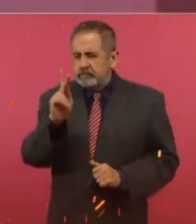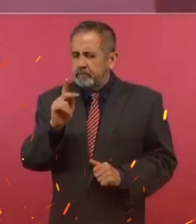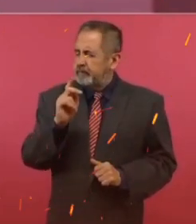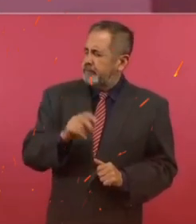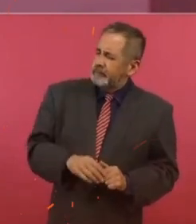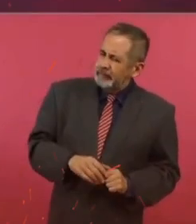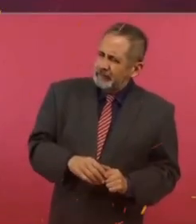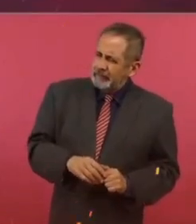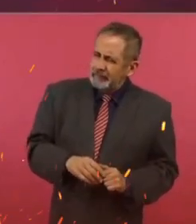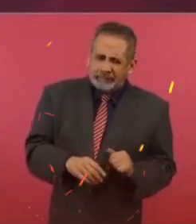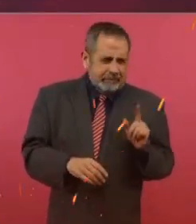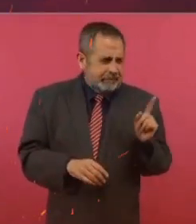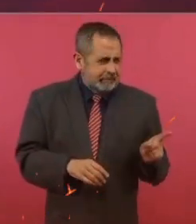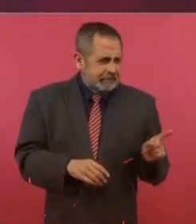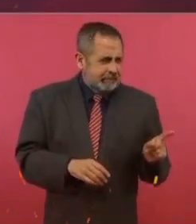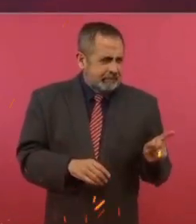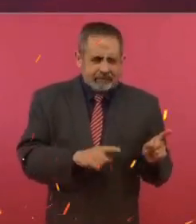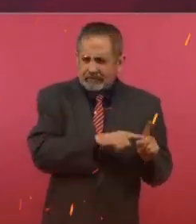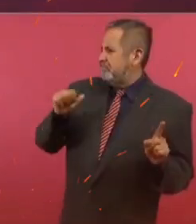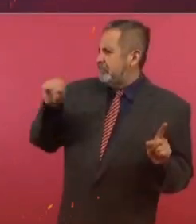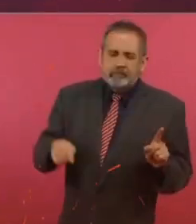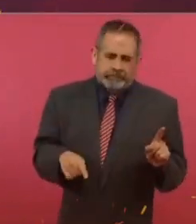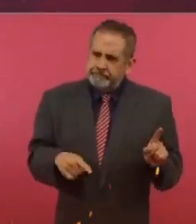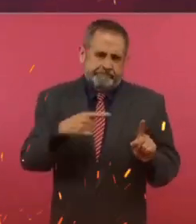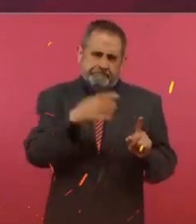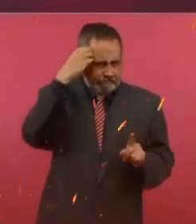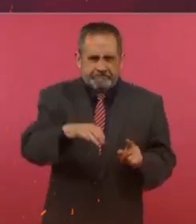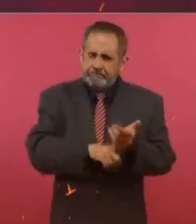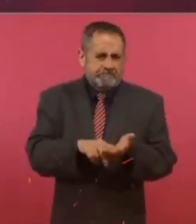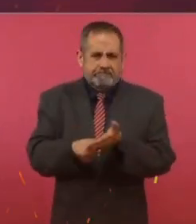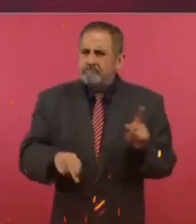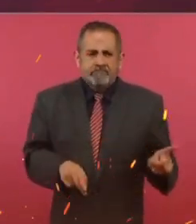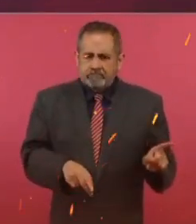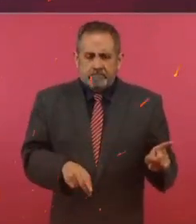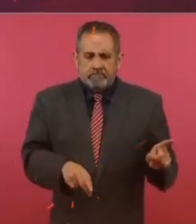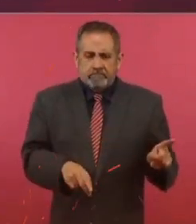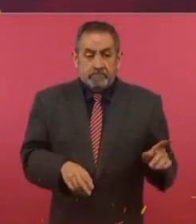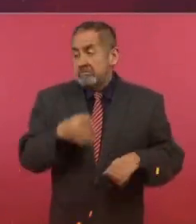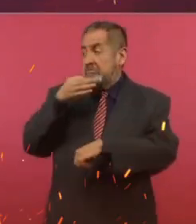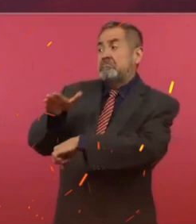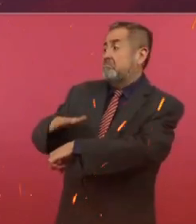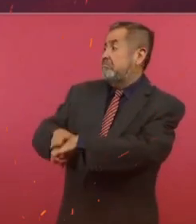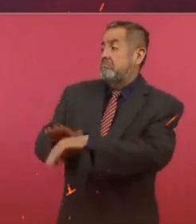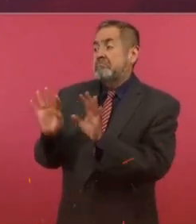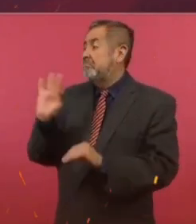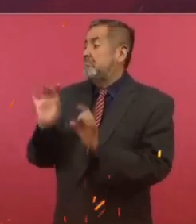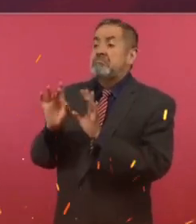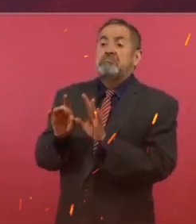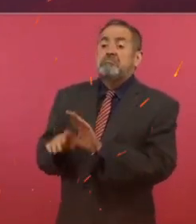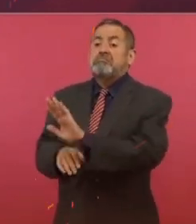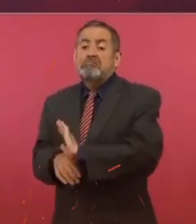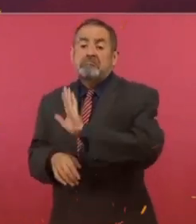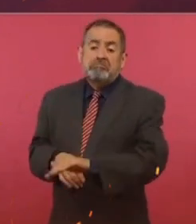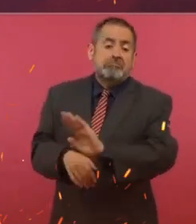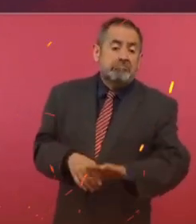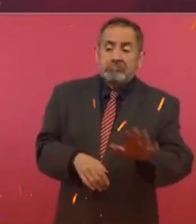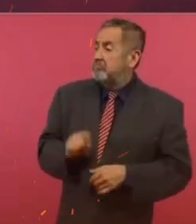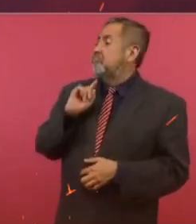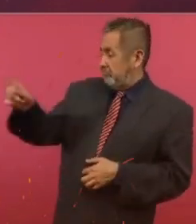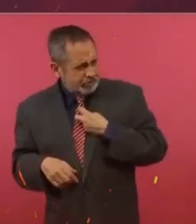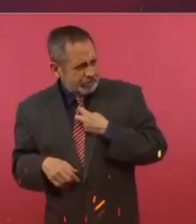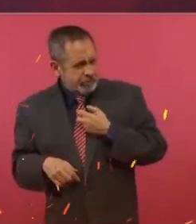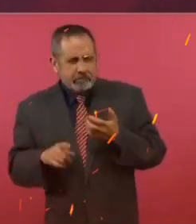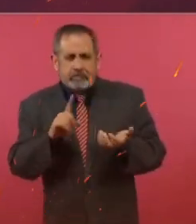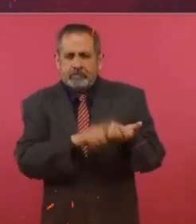es realmente muy perverso el adelantar lo que no quisiéramos que